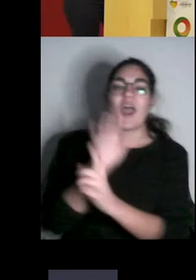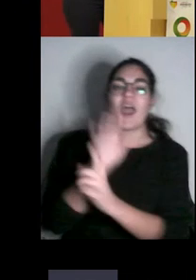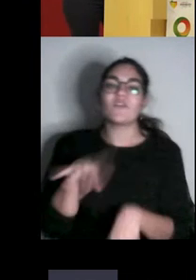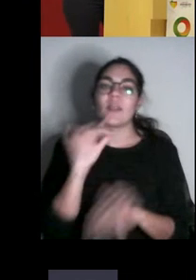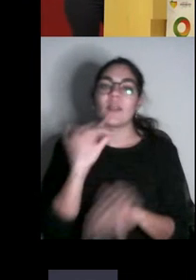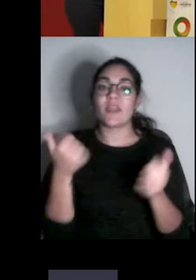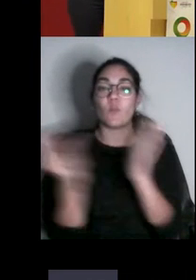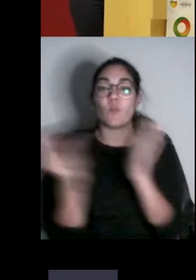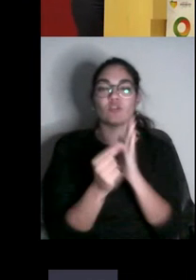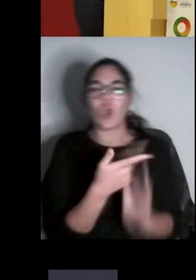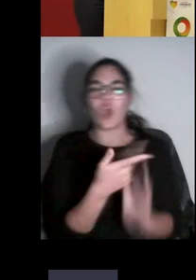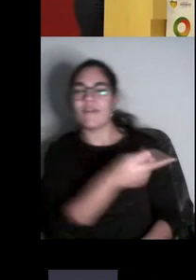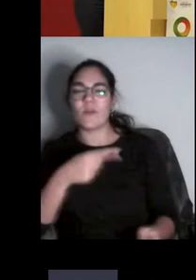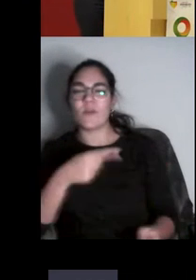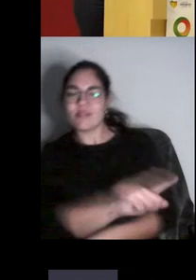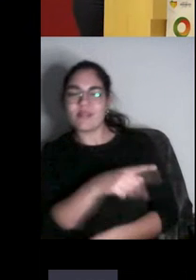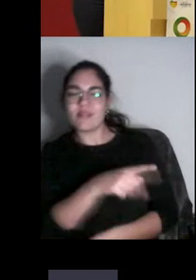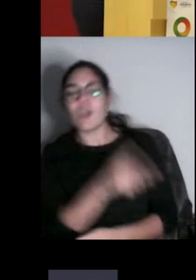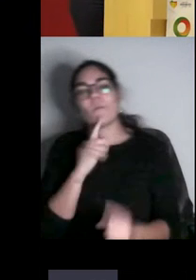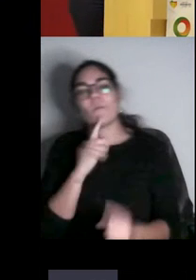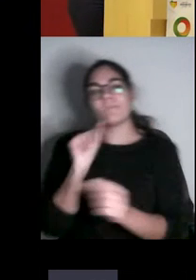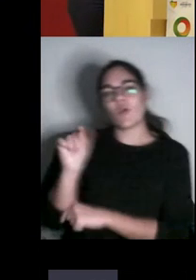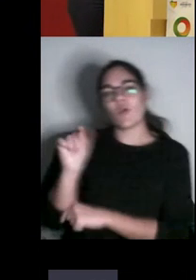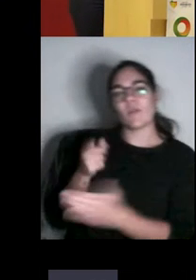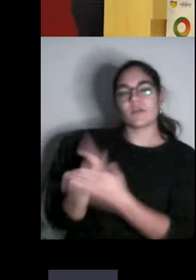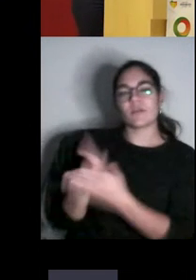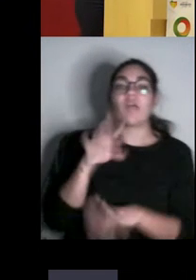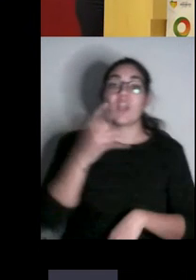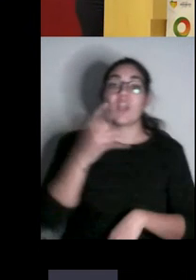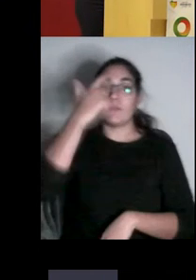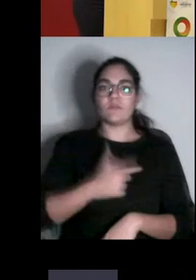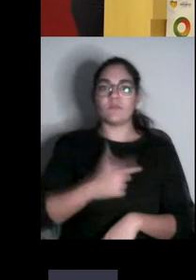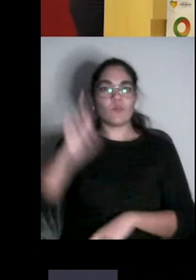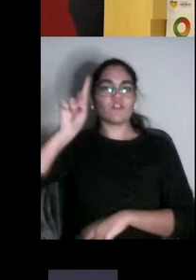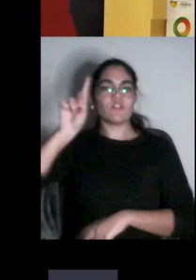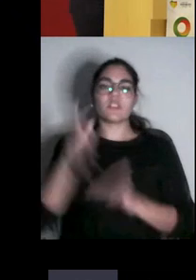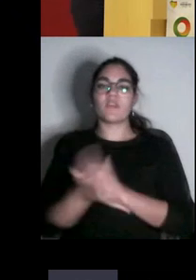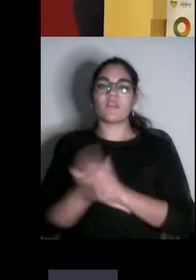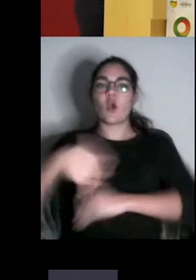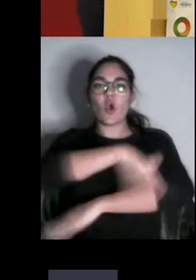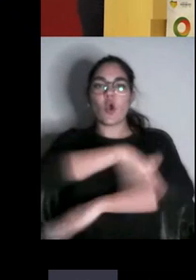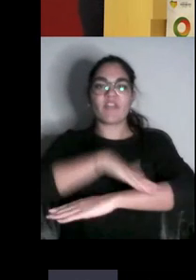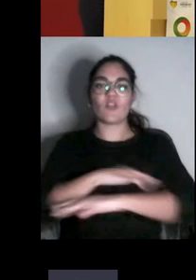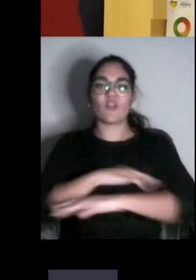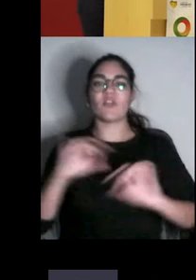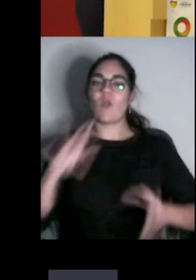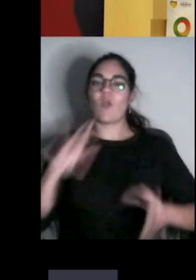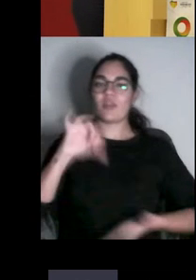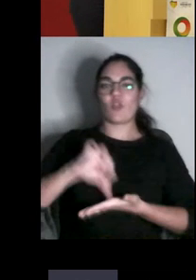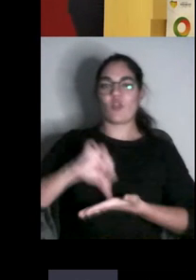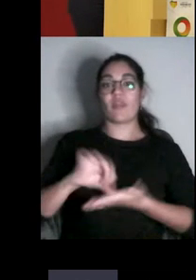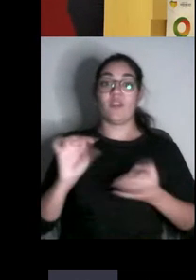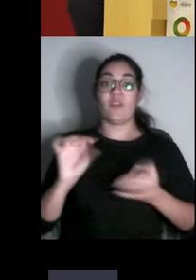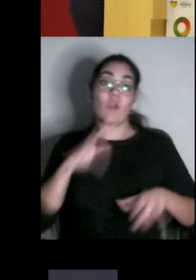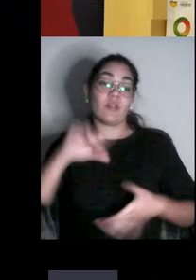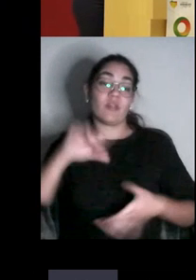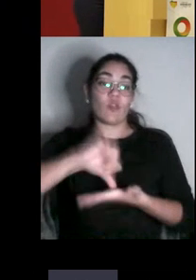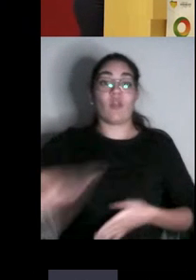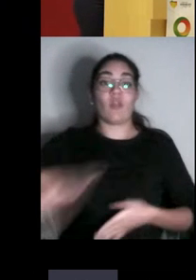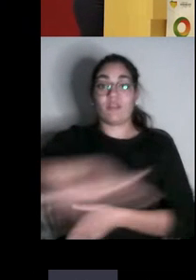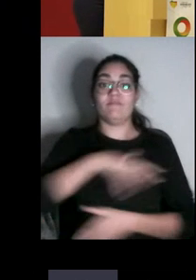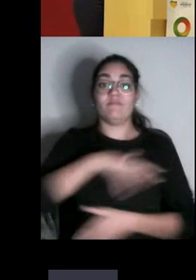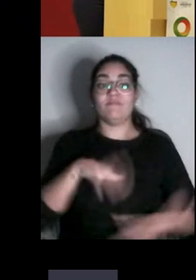juego y las empresas actuamos como gobernadores gobernadores de una ciudad que simulan nuestros grupos en el aula para que